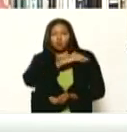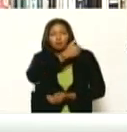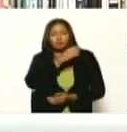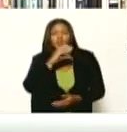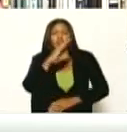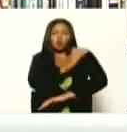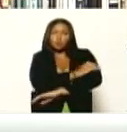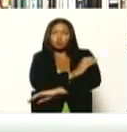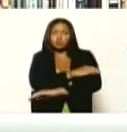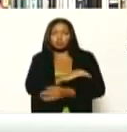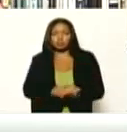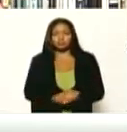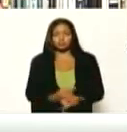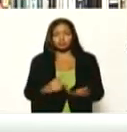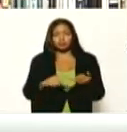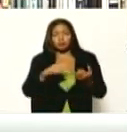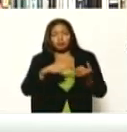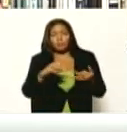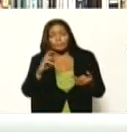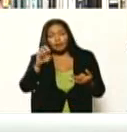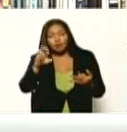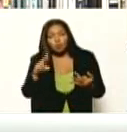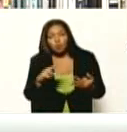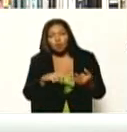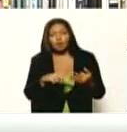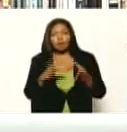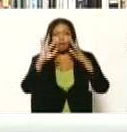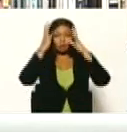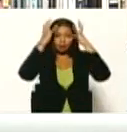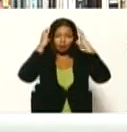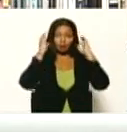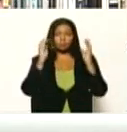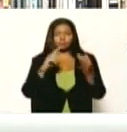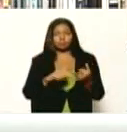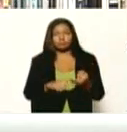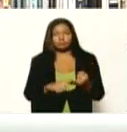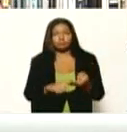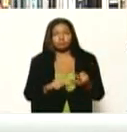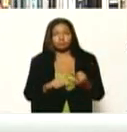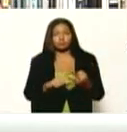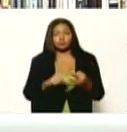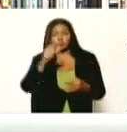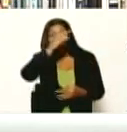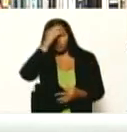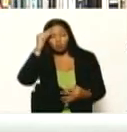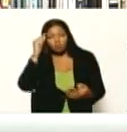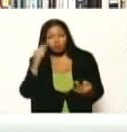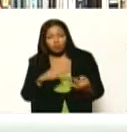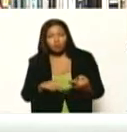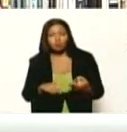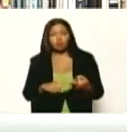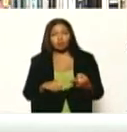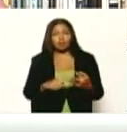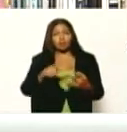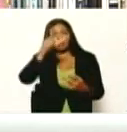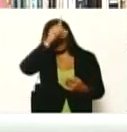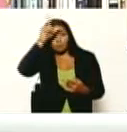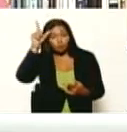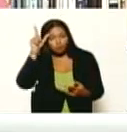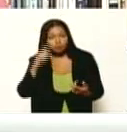oposición? Manuel Rosales, Henry Ramos Alú, Julio Borges, Leopoldo